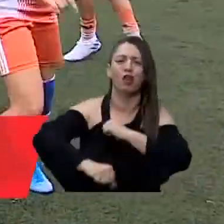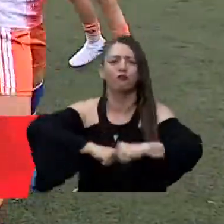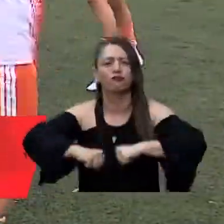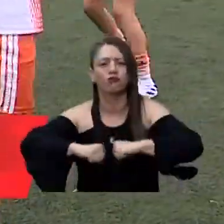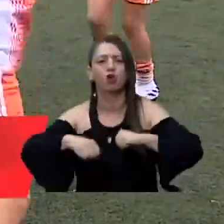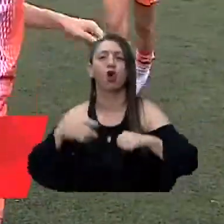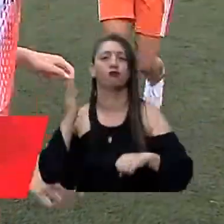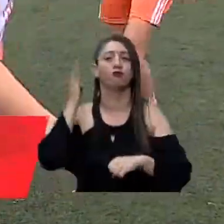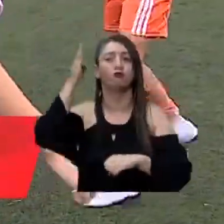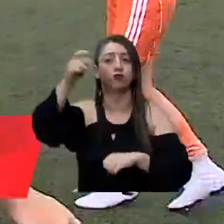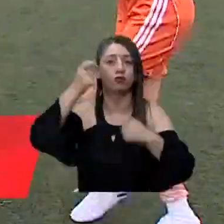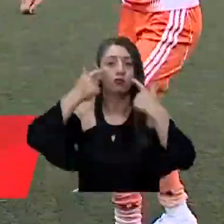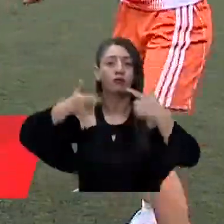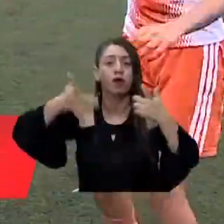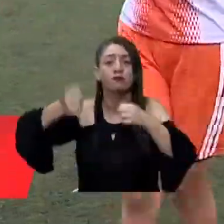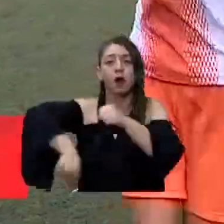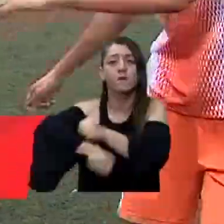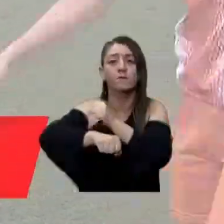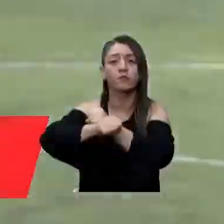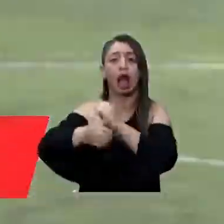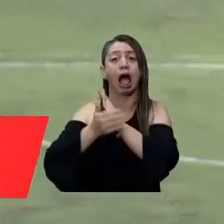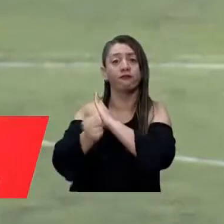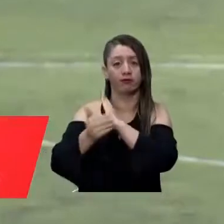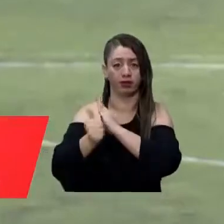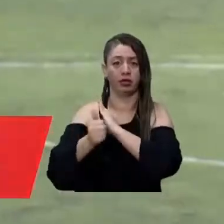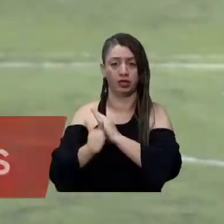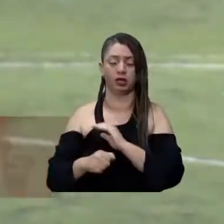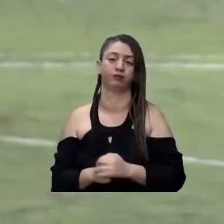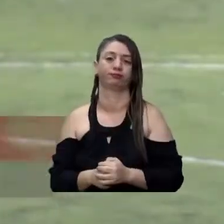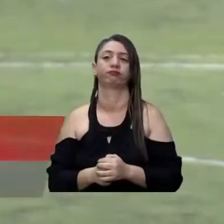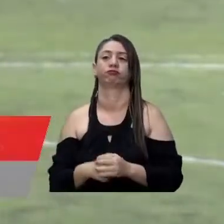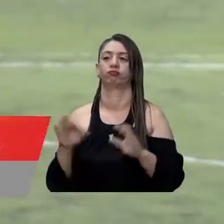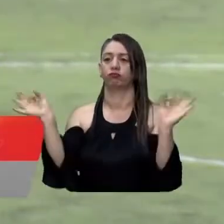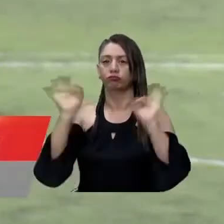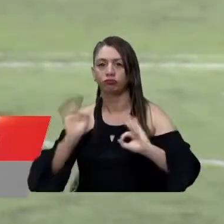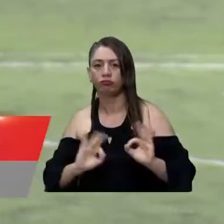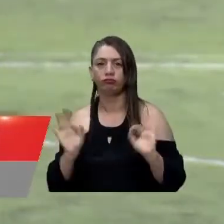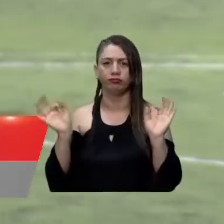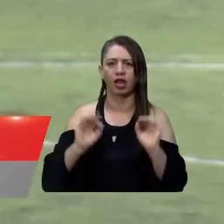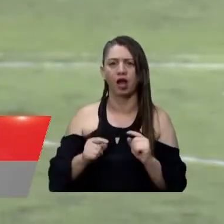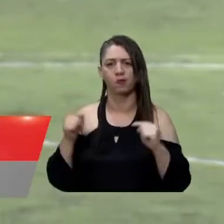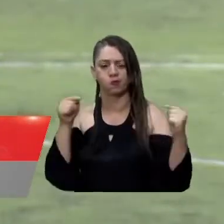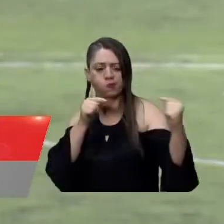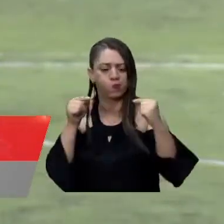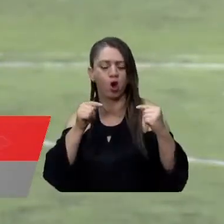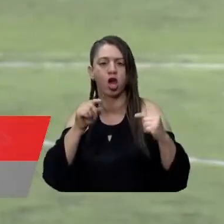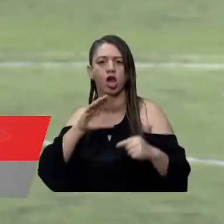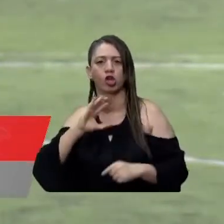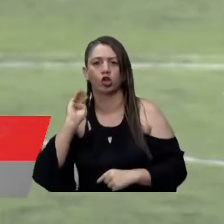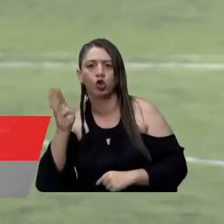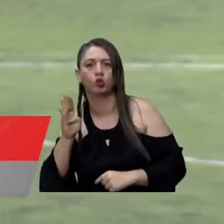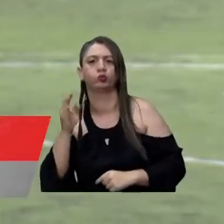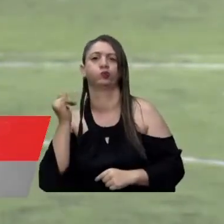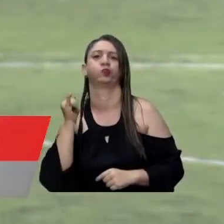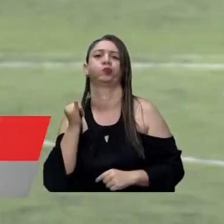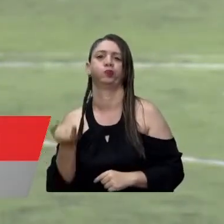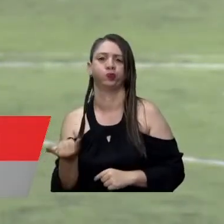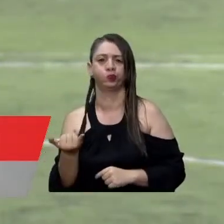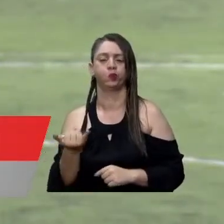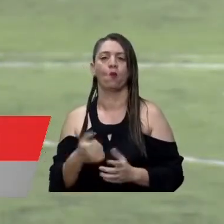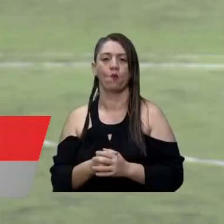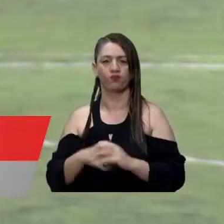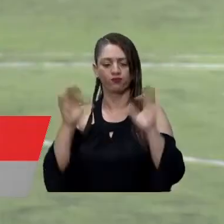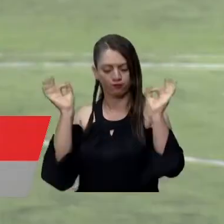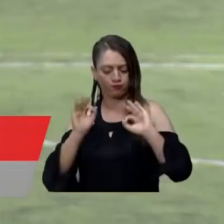promesas del balompié nacional. Estamos preparándonos para un torneo que tenemos con el club y también pues nos